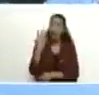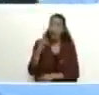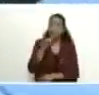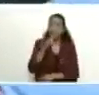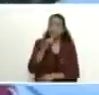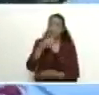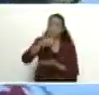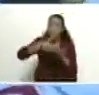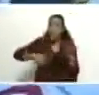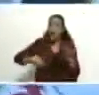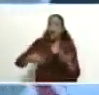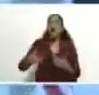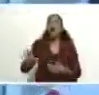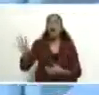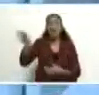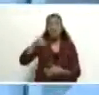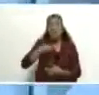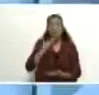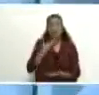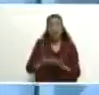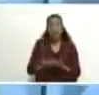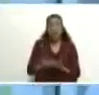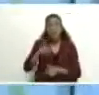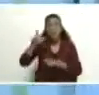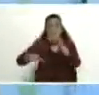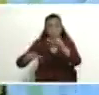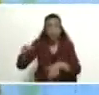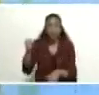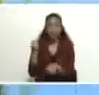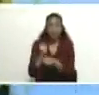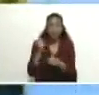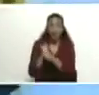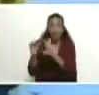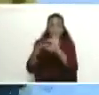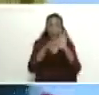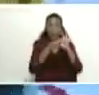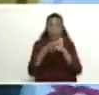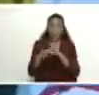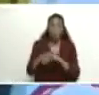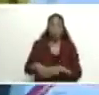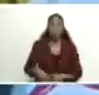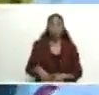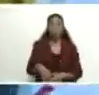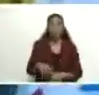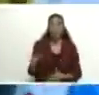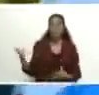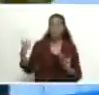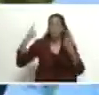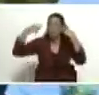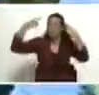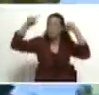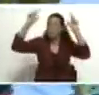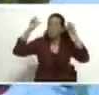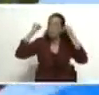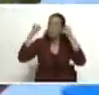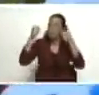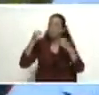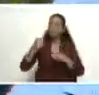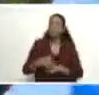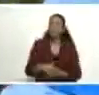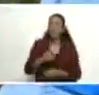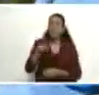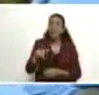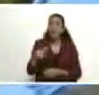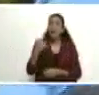reporte y que, gracias pues al trabajo en equipo, nos da esta victoria segura. Y pues